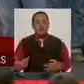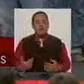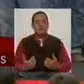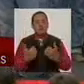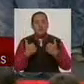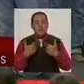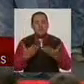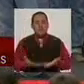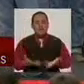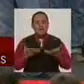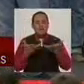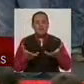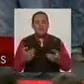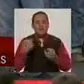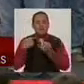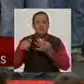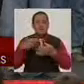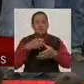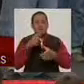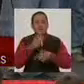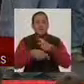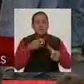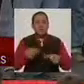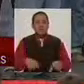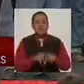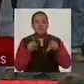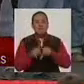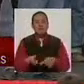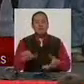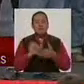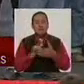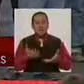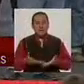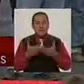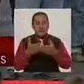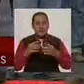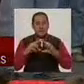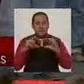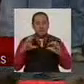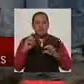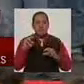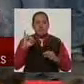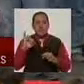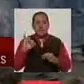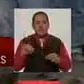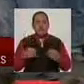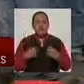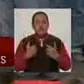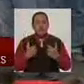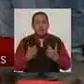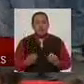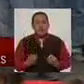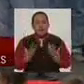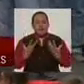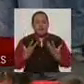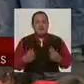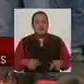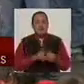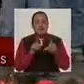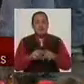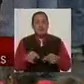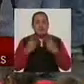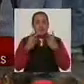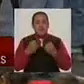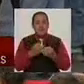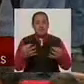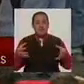que llegar a todos los indocumentados y tiene que documentarlos. Por eso me da mucha alegría verlos a todos